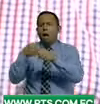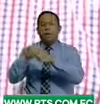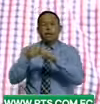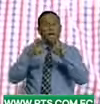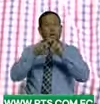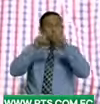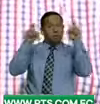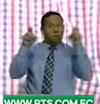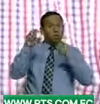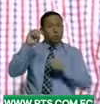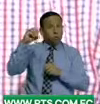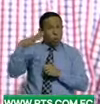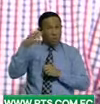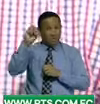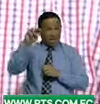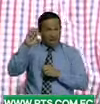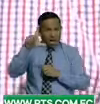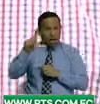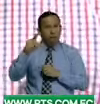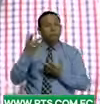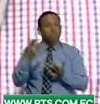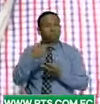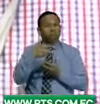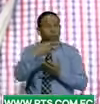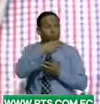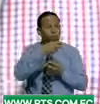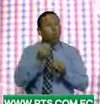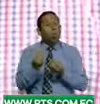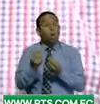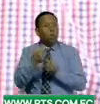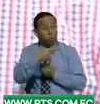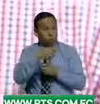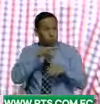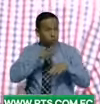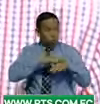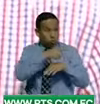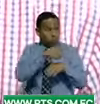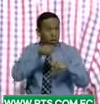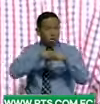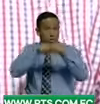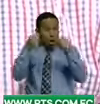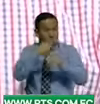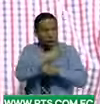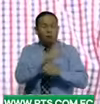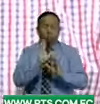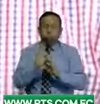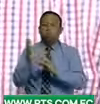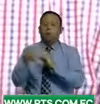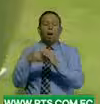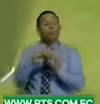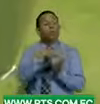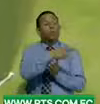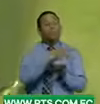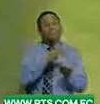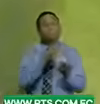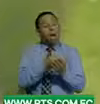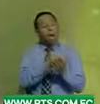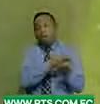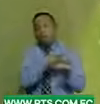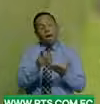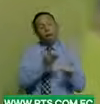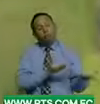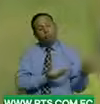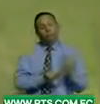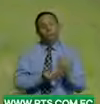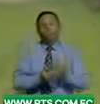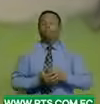a transferir, va a transmitir lo que cubran los costos, ¿verdad? La persona que los haya ocasionado. Y exhortan a